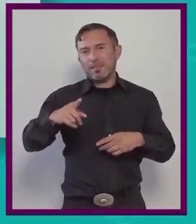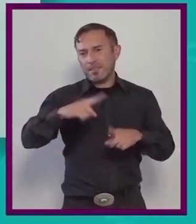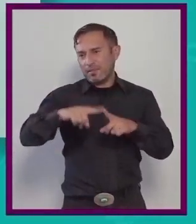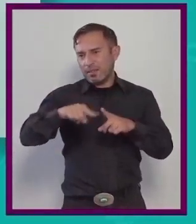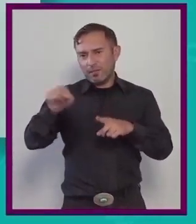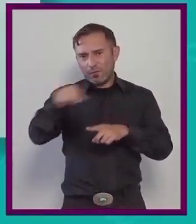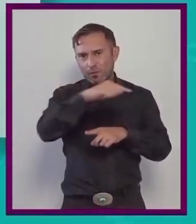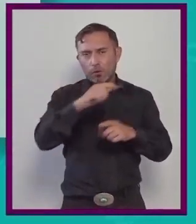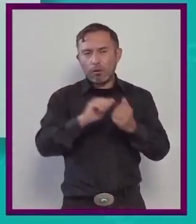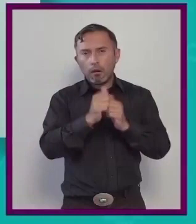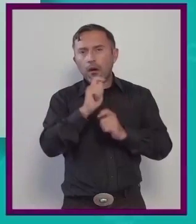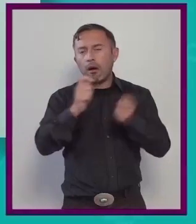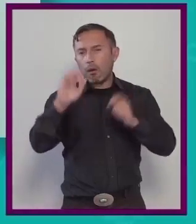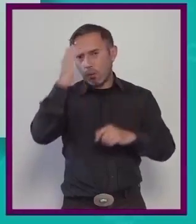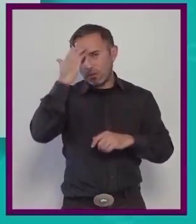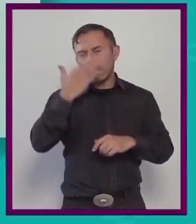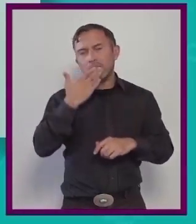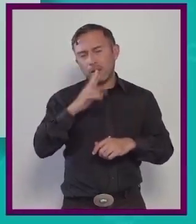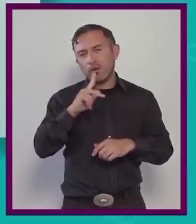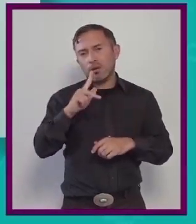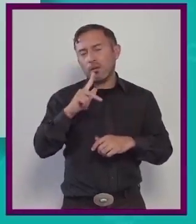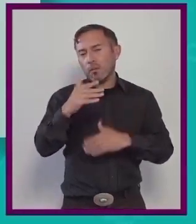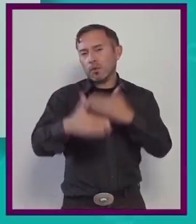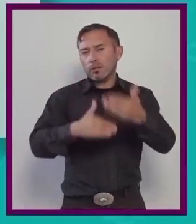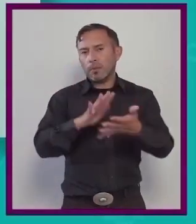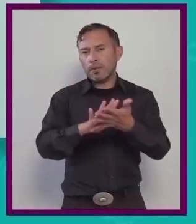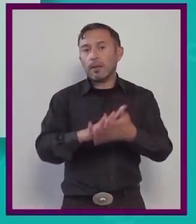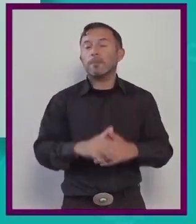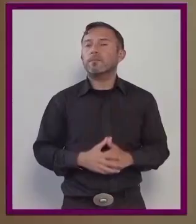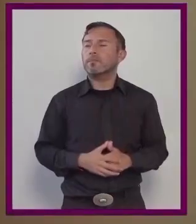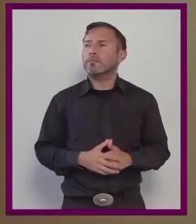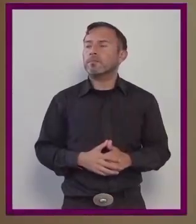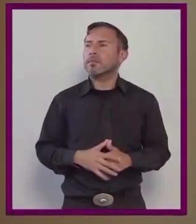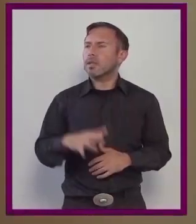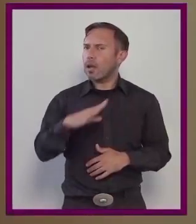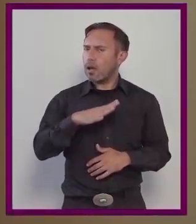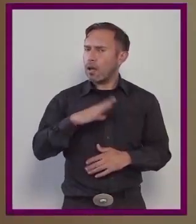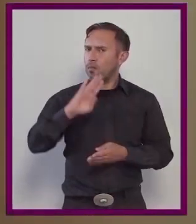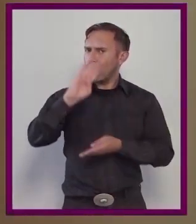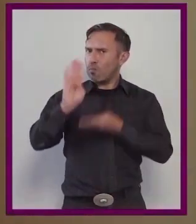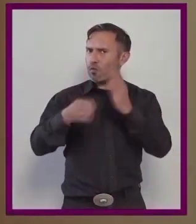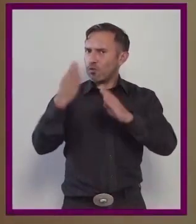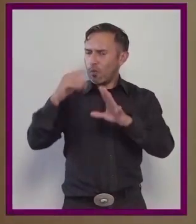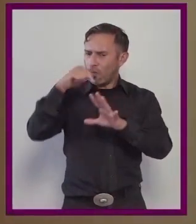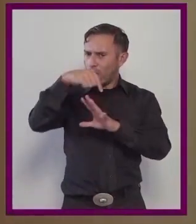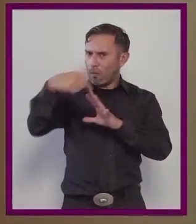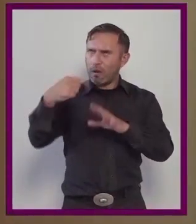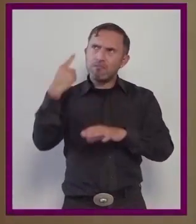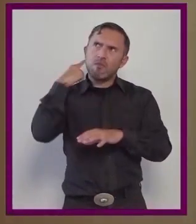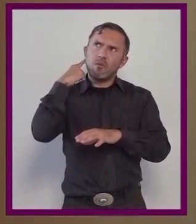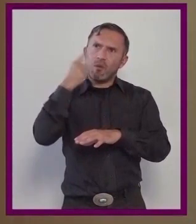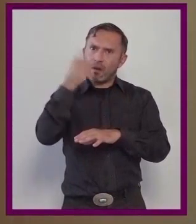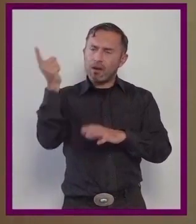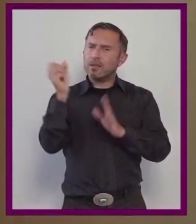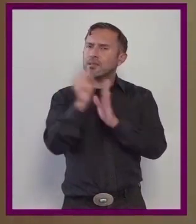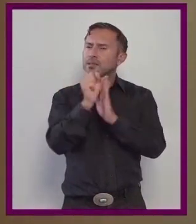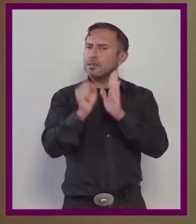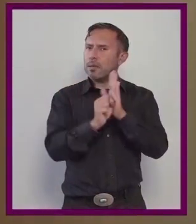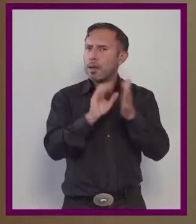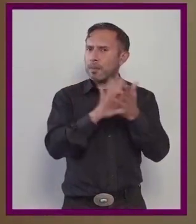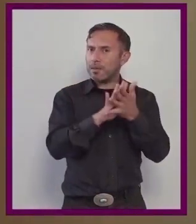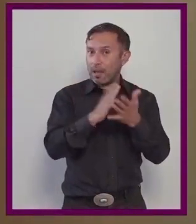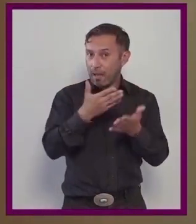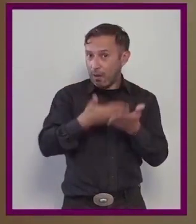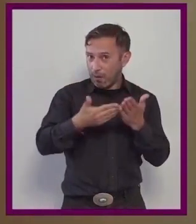educación dentro de todos los que intervienen dentro de un proceso penal. ¿Existen algunos ejemplos de éxito en el mundo sobre